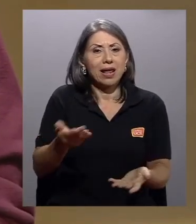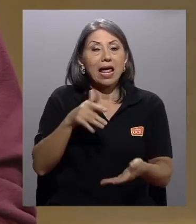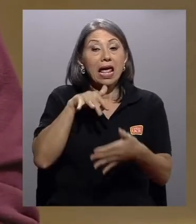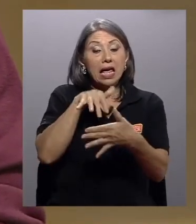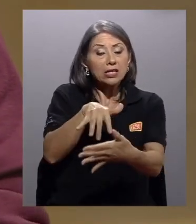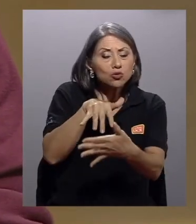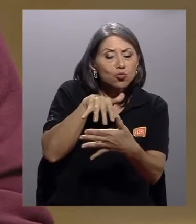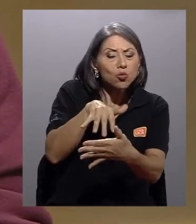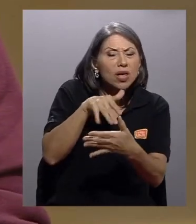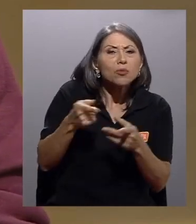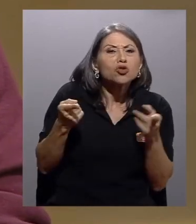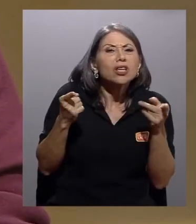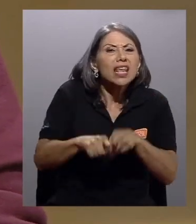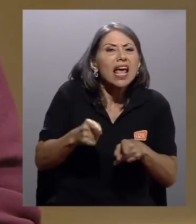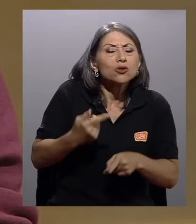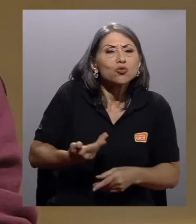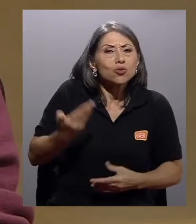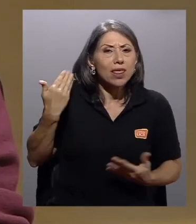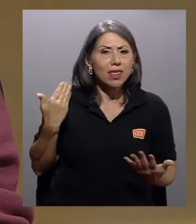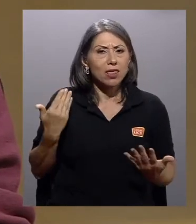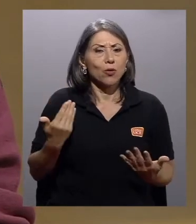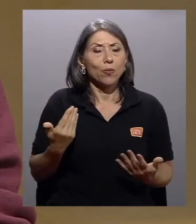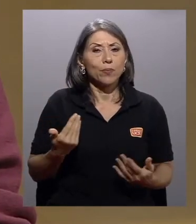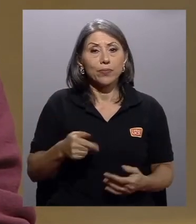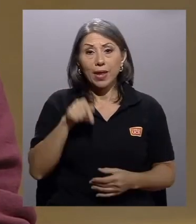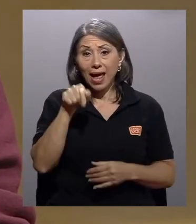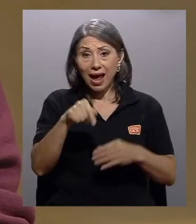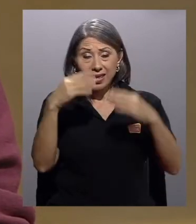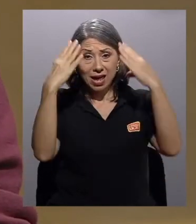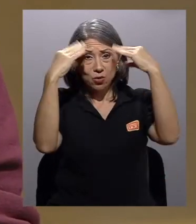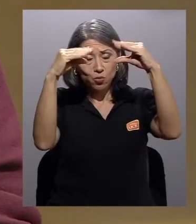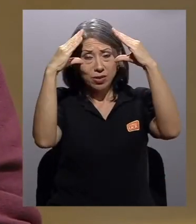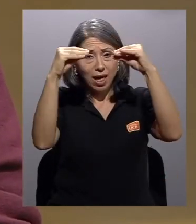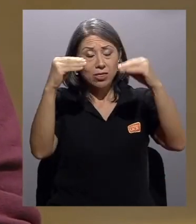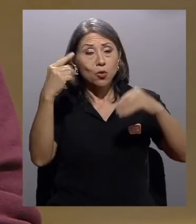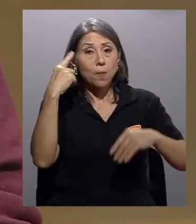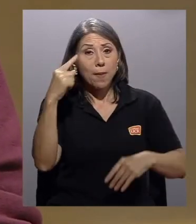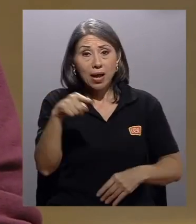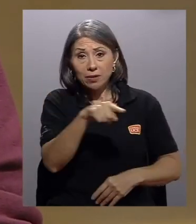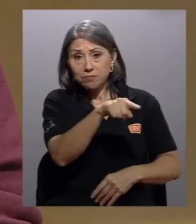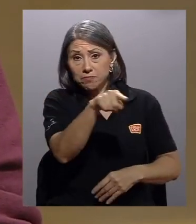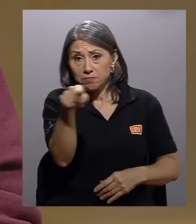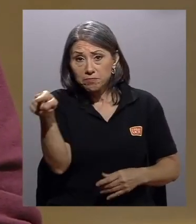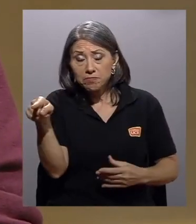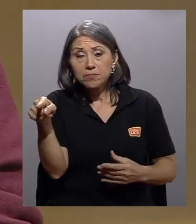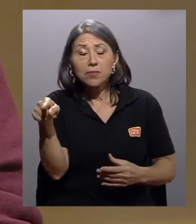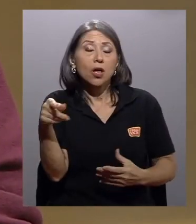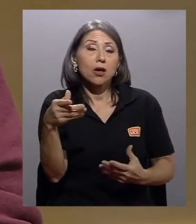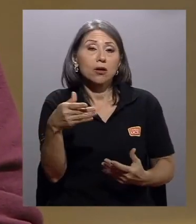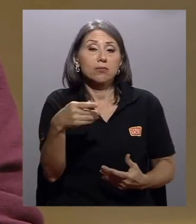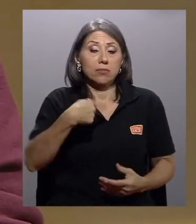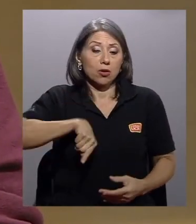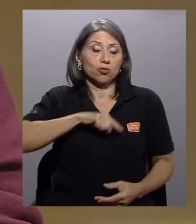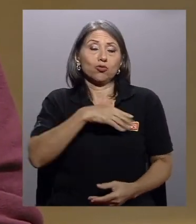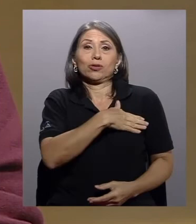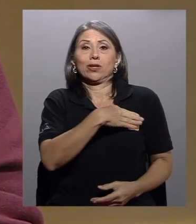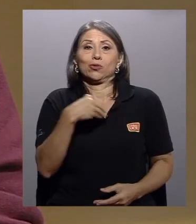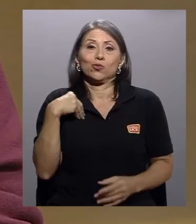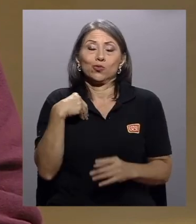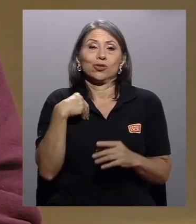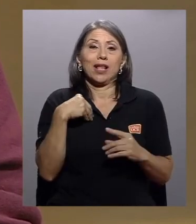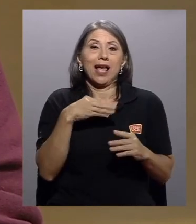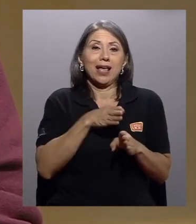estudiemos qué ha sucedido. Y yo creo que aquí hay un dato para quienes nos gusta la sociología y la